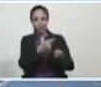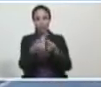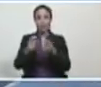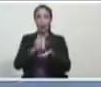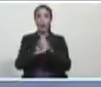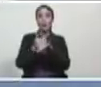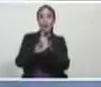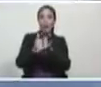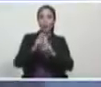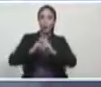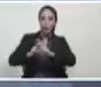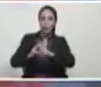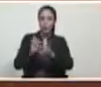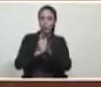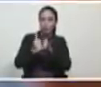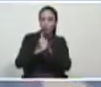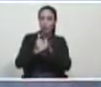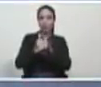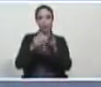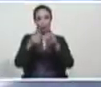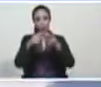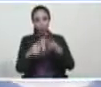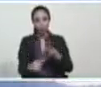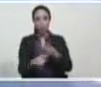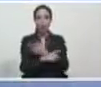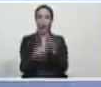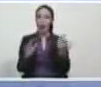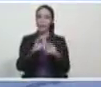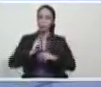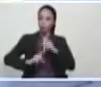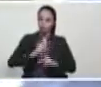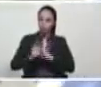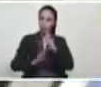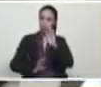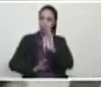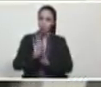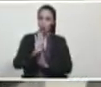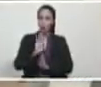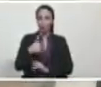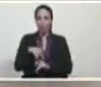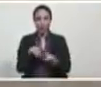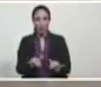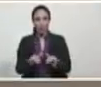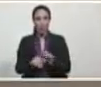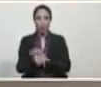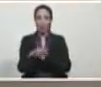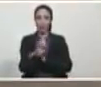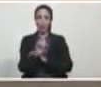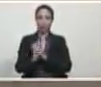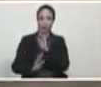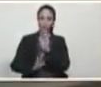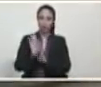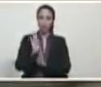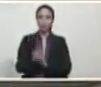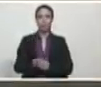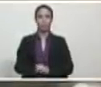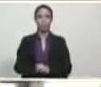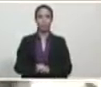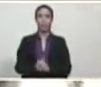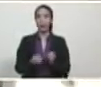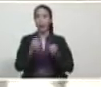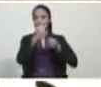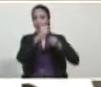crediticios, para que el sector automotriz tenga capacidad productiva propia. Así que, presidente, son